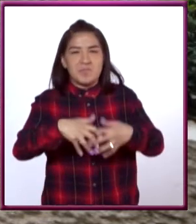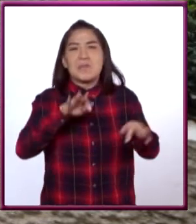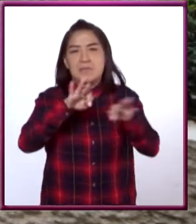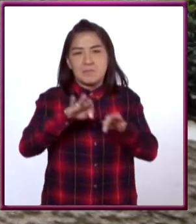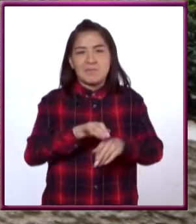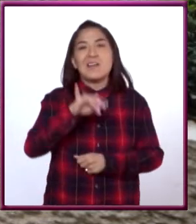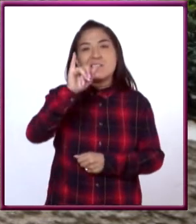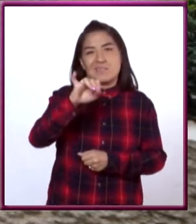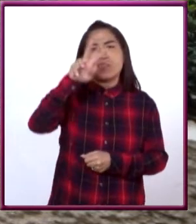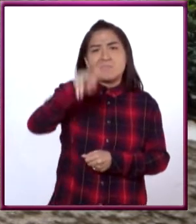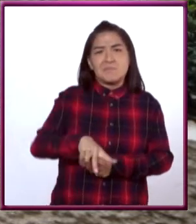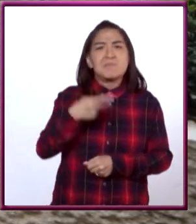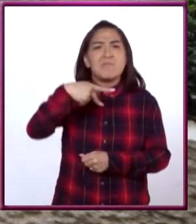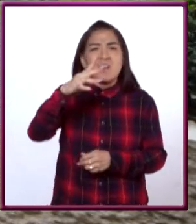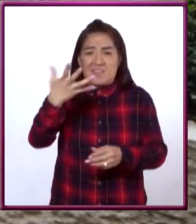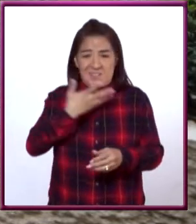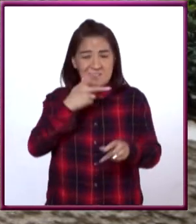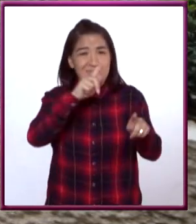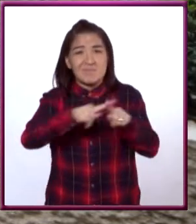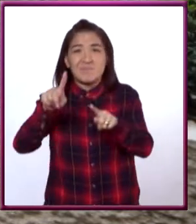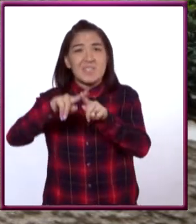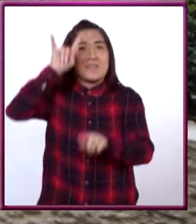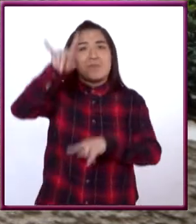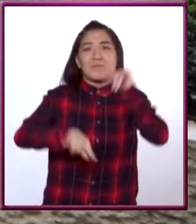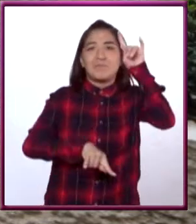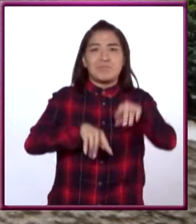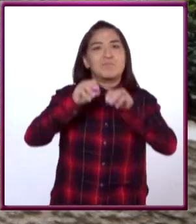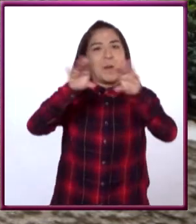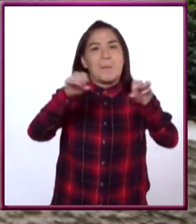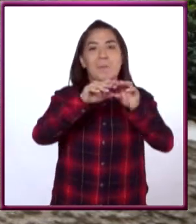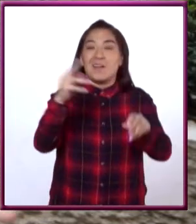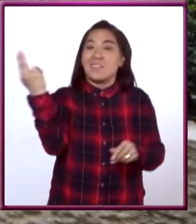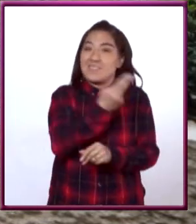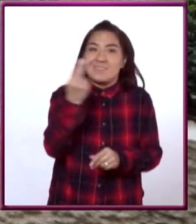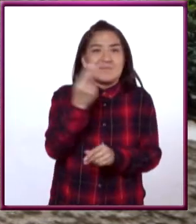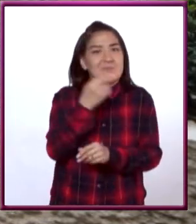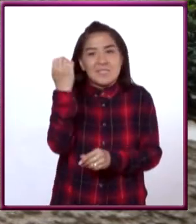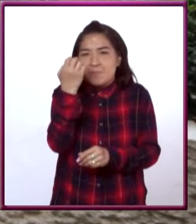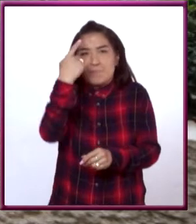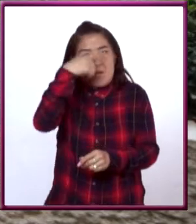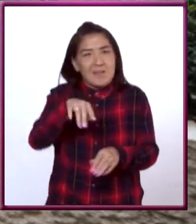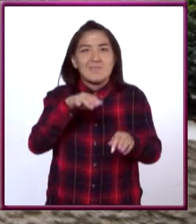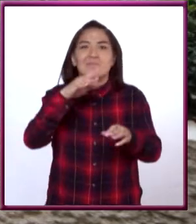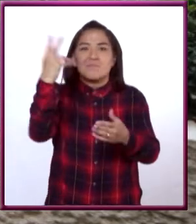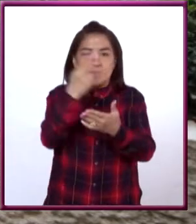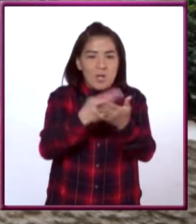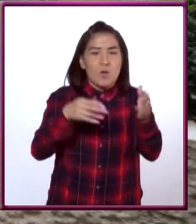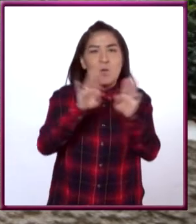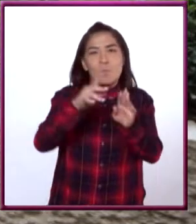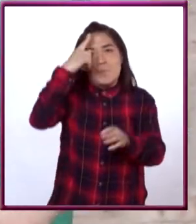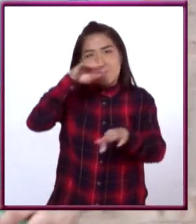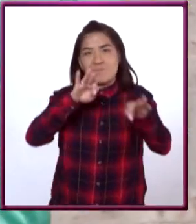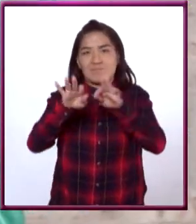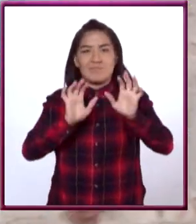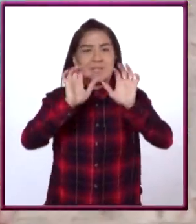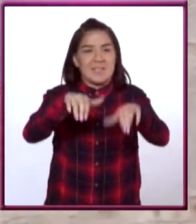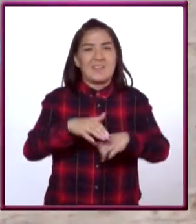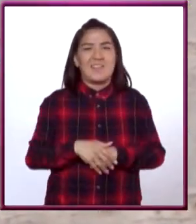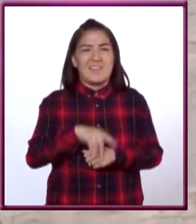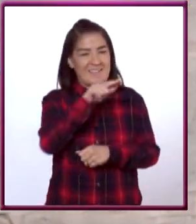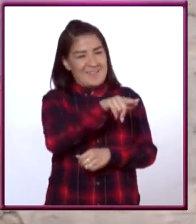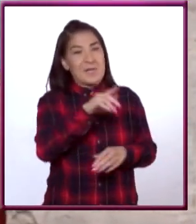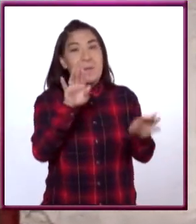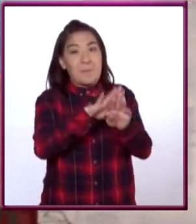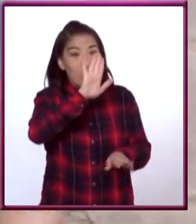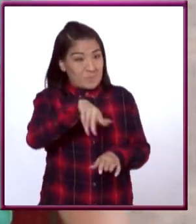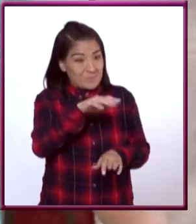bueno, eso es cierto, pero hay tantos anuncios que ya hasta parece requisito laboral saber manejar programas de diseño. Ay, qué adulta.